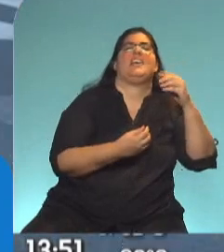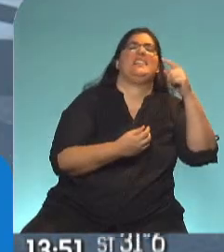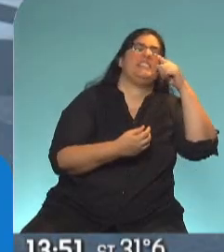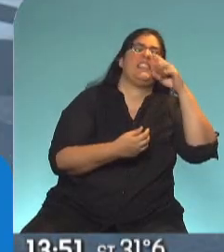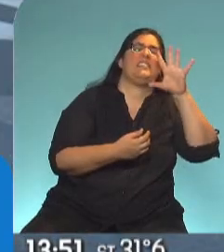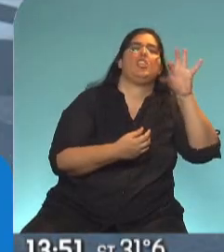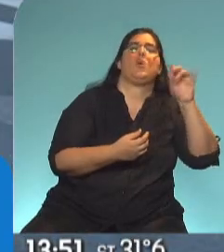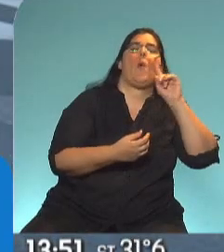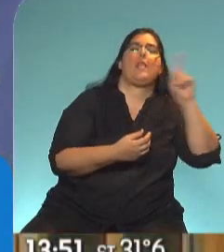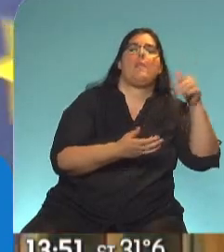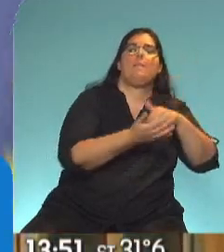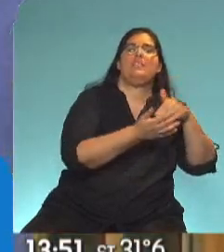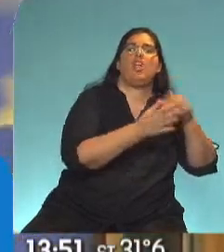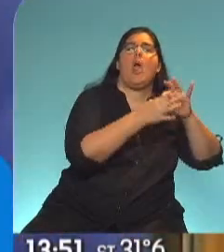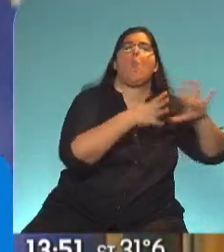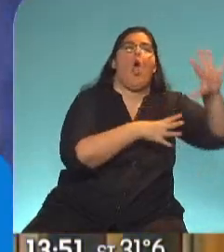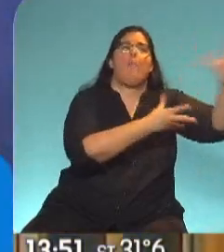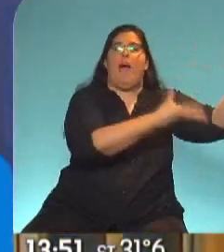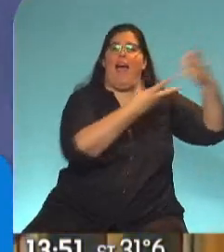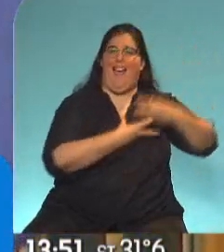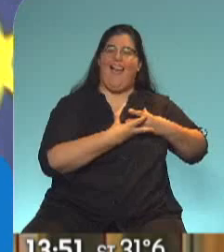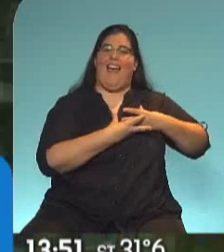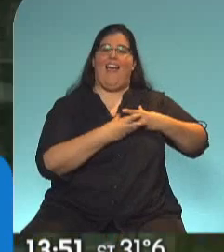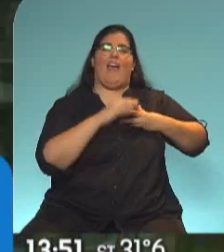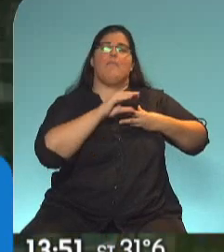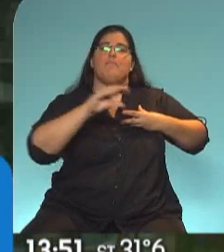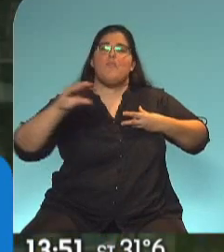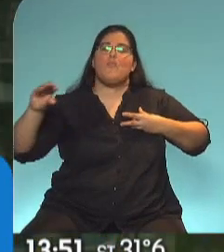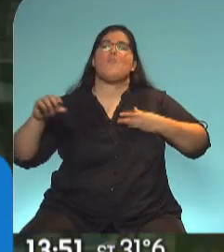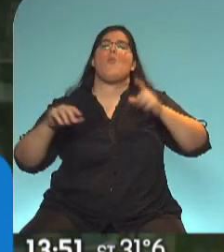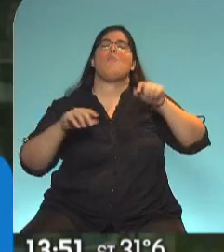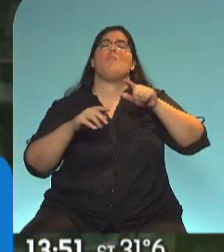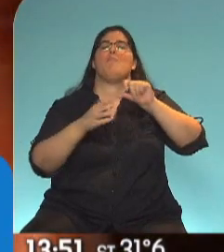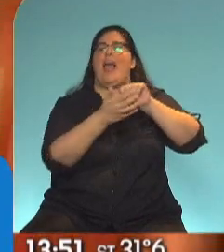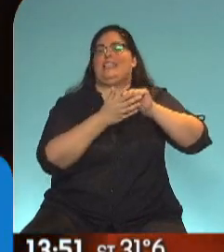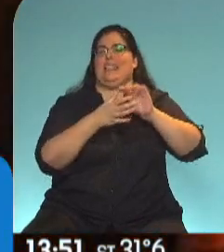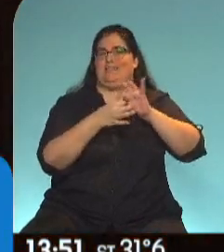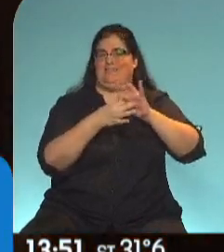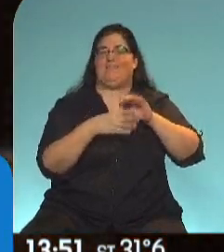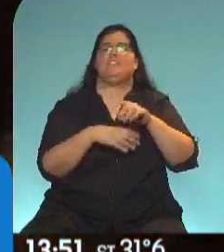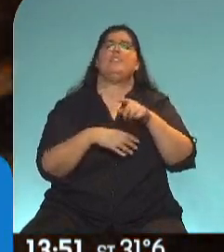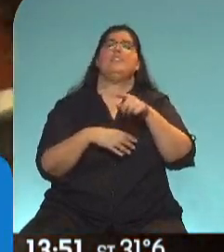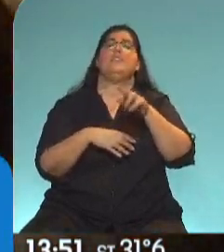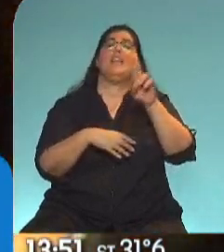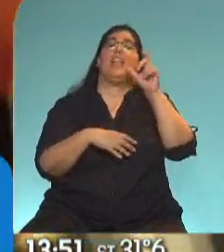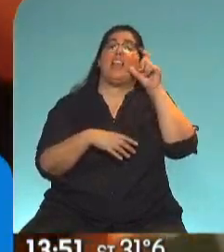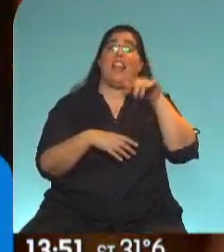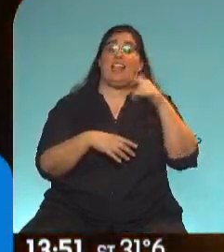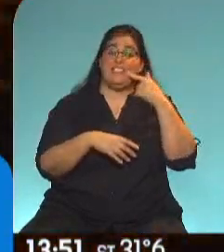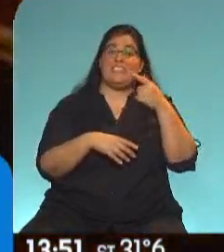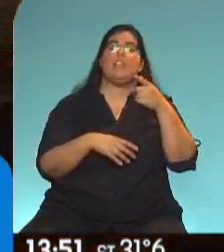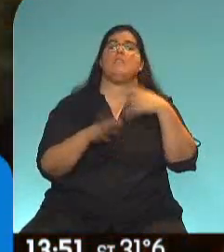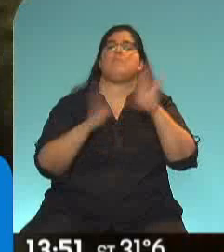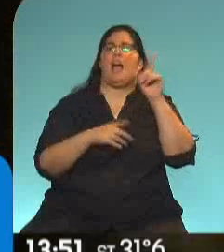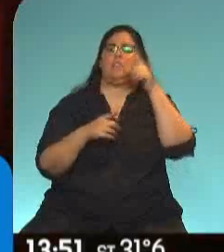millones repartidos por la Unión Europea entre los países integrantes del bloque. Renzi, considerado el político